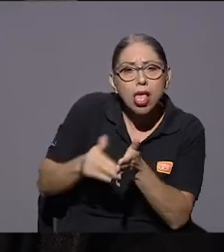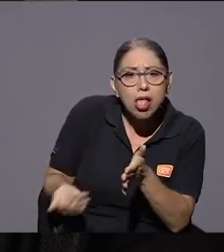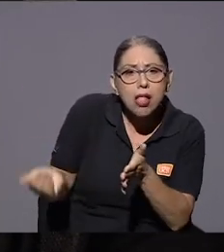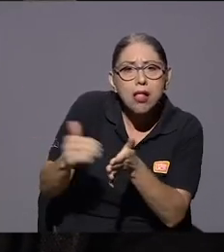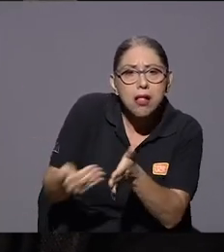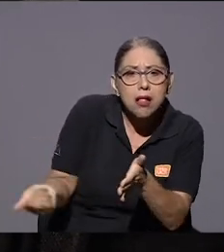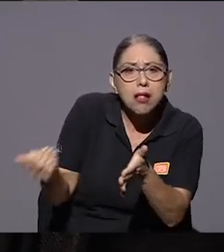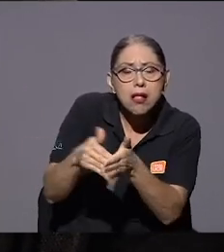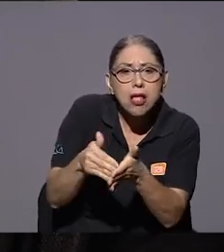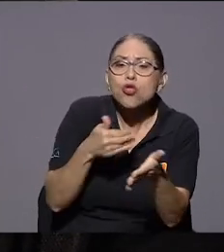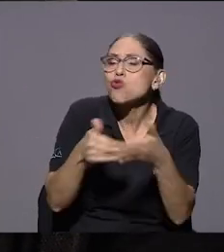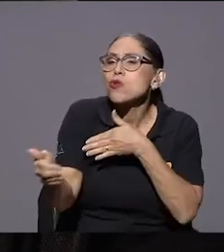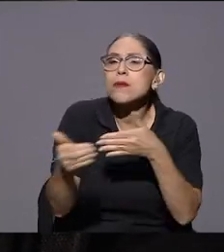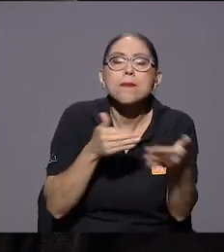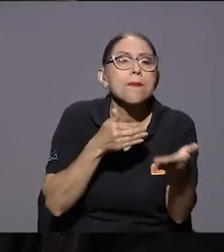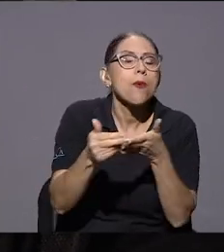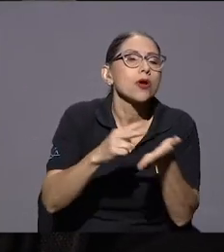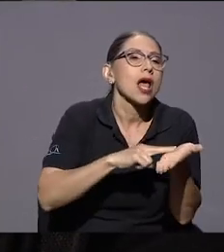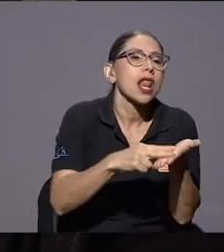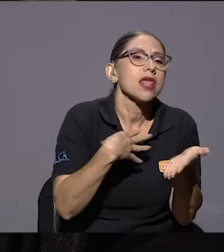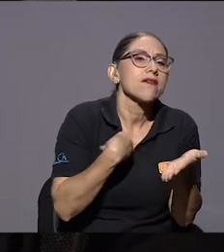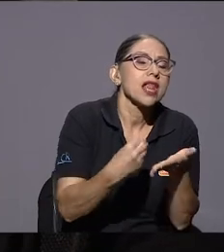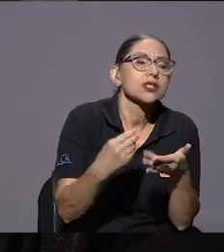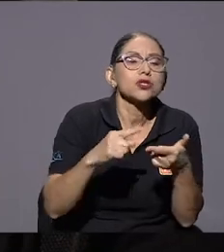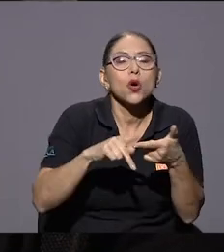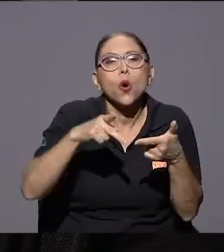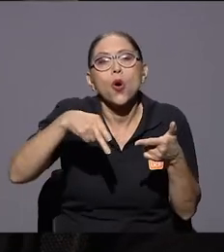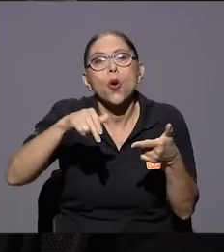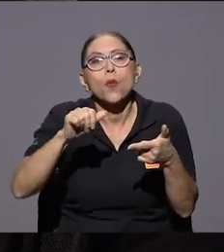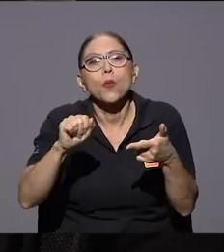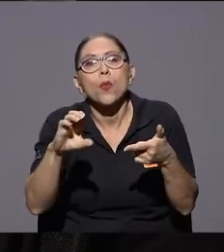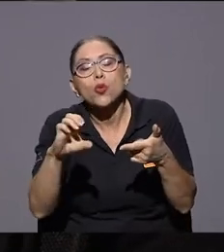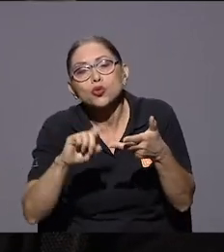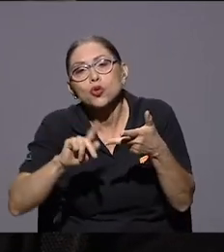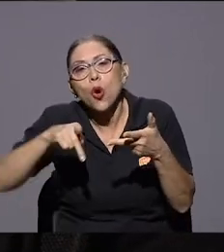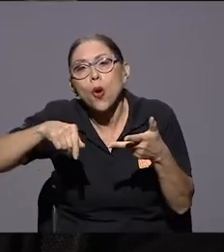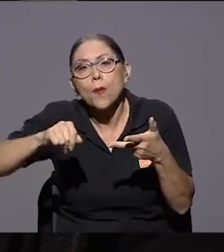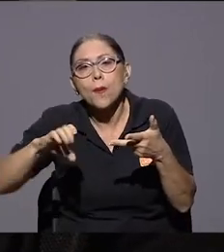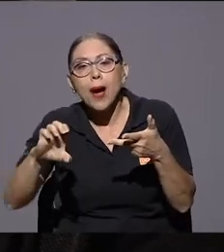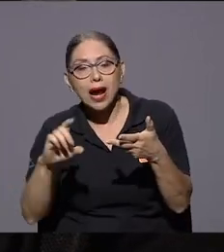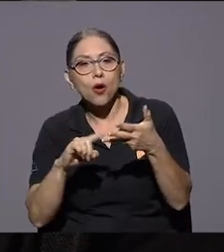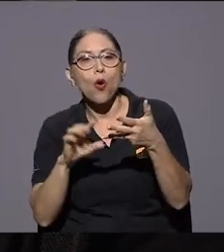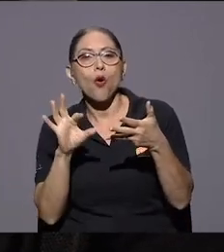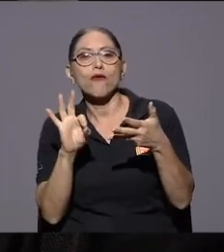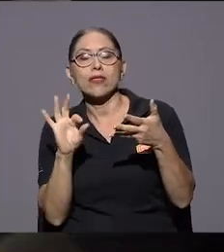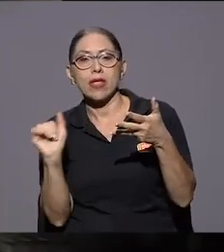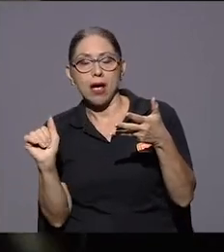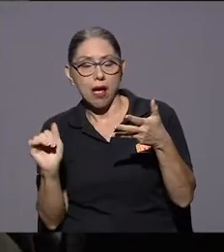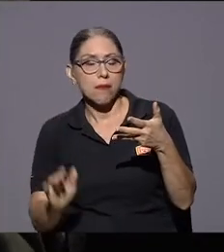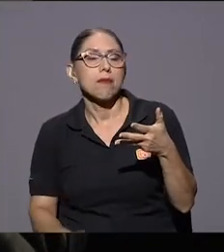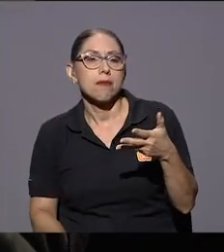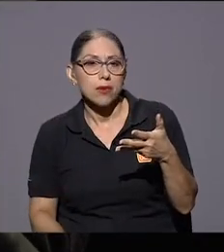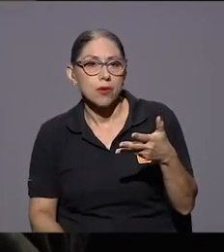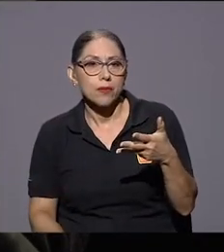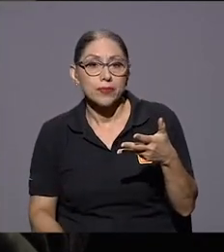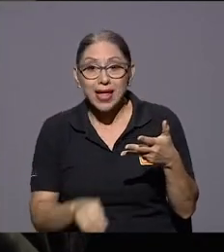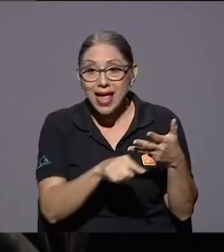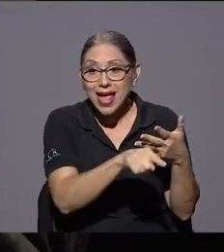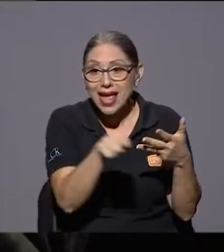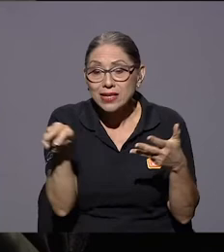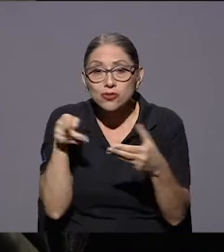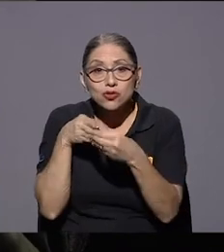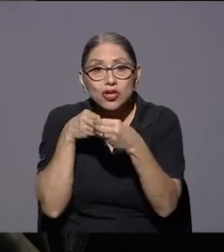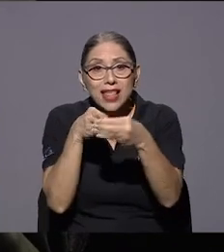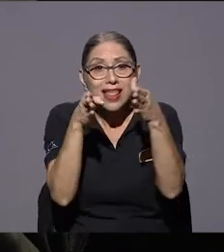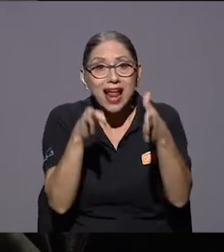sea de Liberación, o sean del PUS, o sean del PAC. O del Frente Amplio, inclusive. Inclusive del Frente Amplio, exacto. En que esos liderazgos